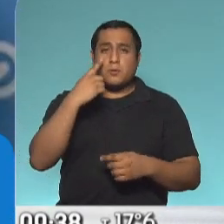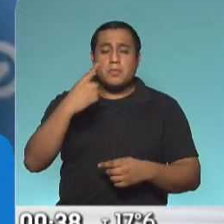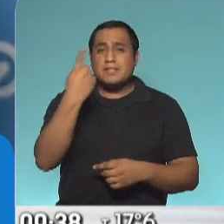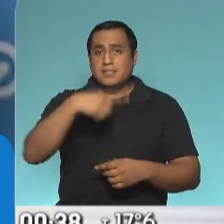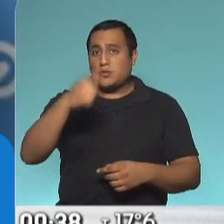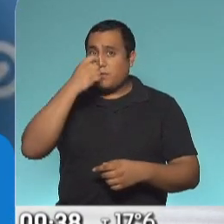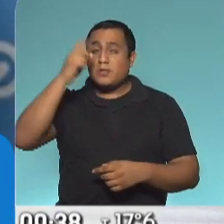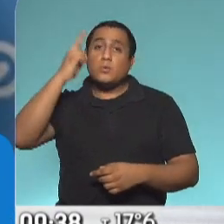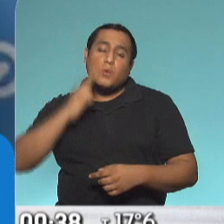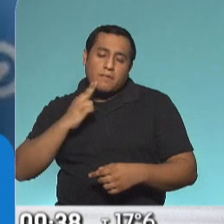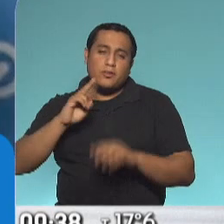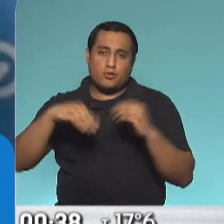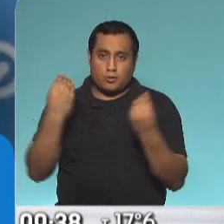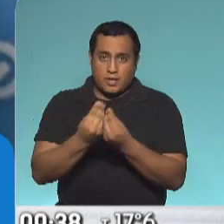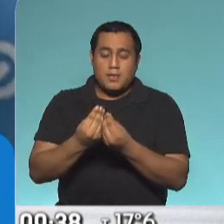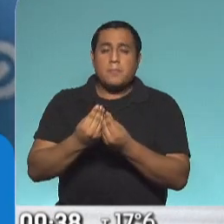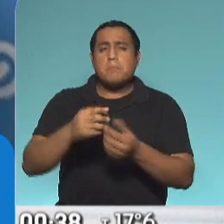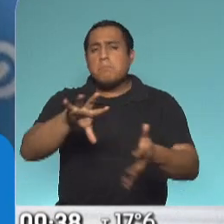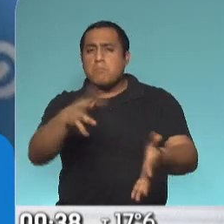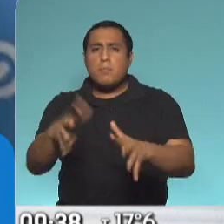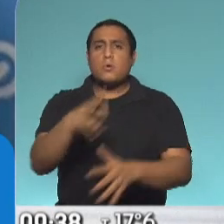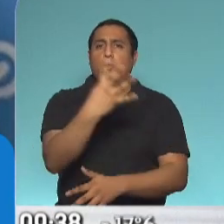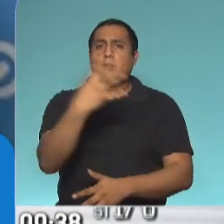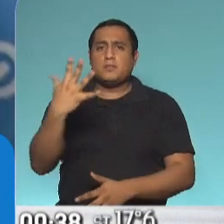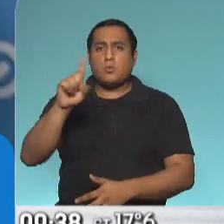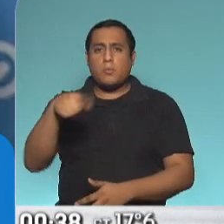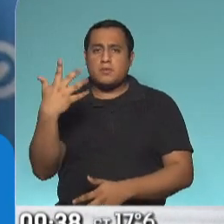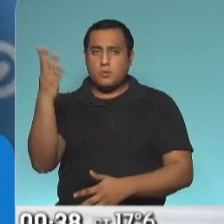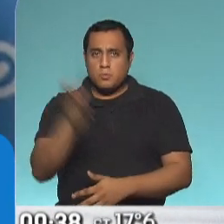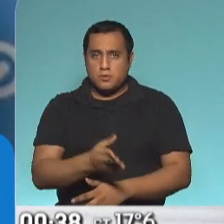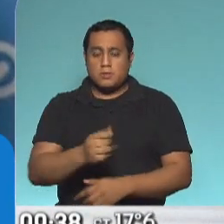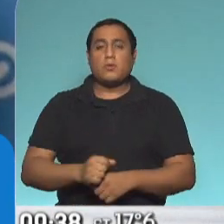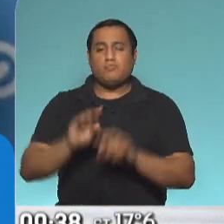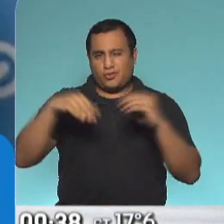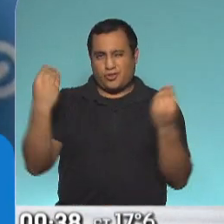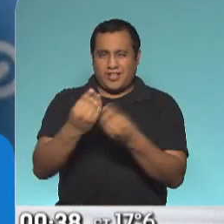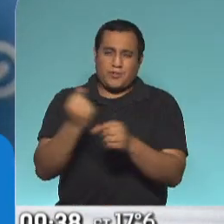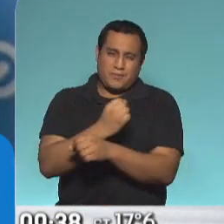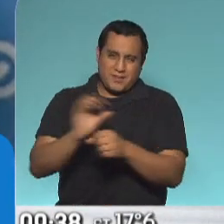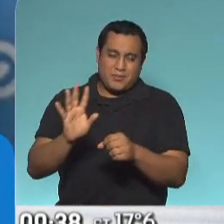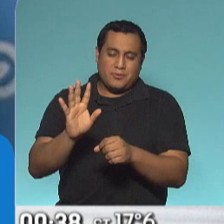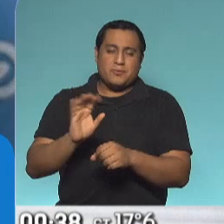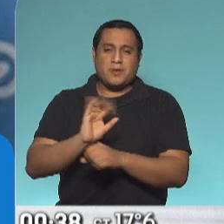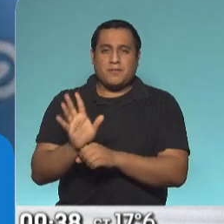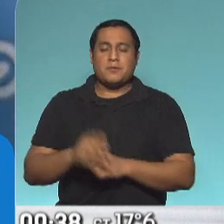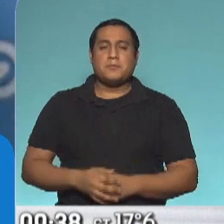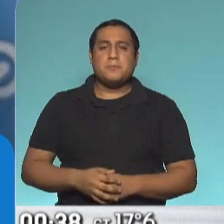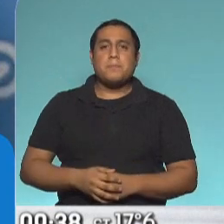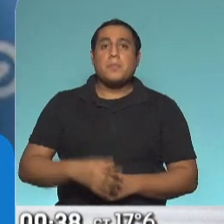129 y representan el 45 5% del total de los casos confirmados